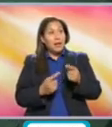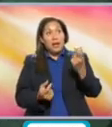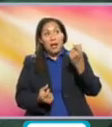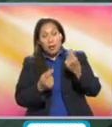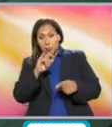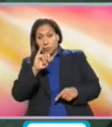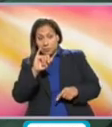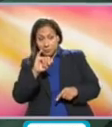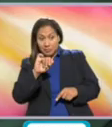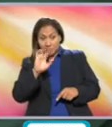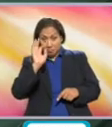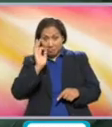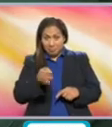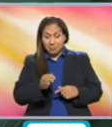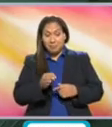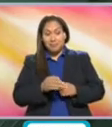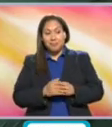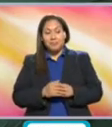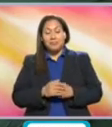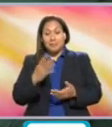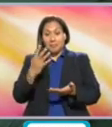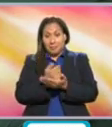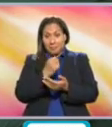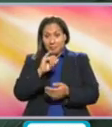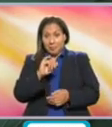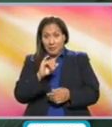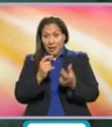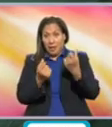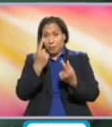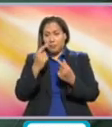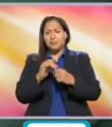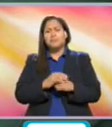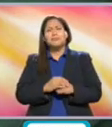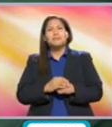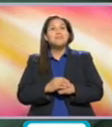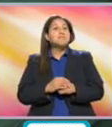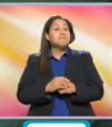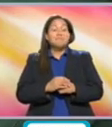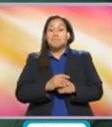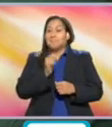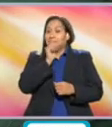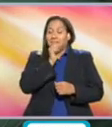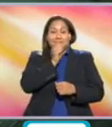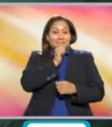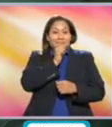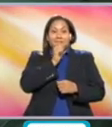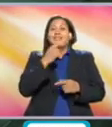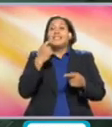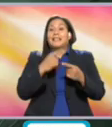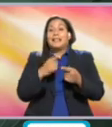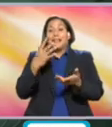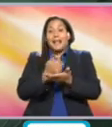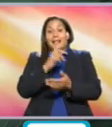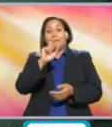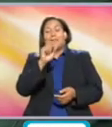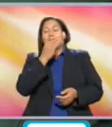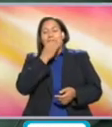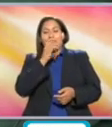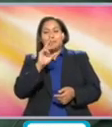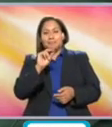alguien que acepte el reto y lo gane? Aquí no, hasta la fecha no hemos tenido quien nos gane.